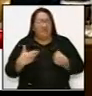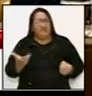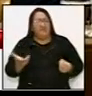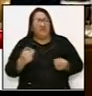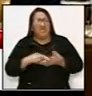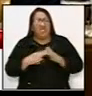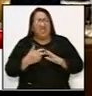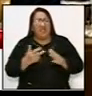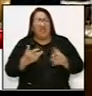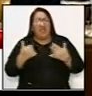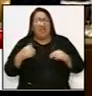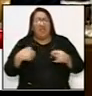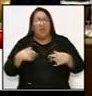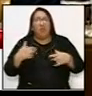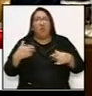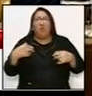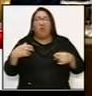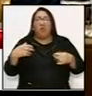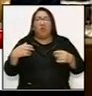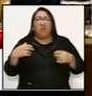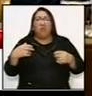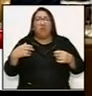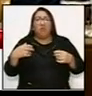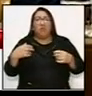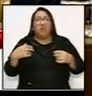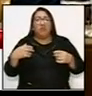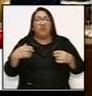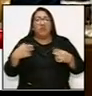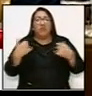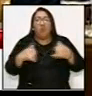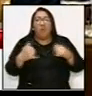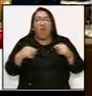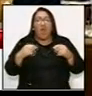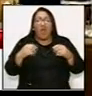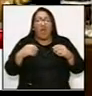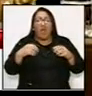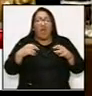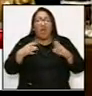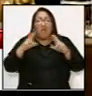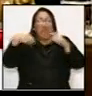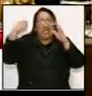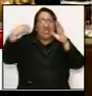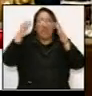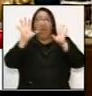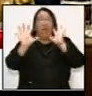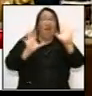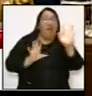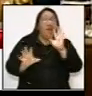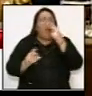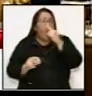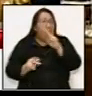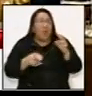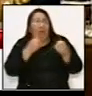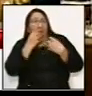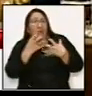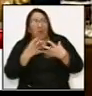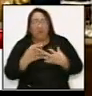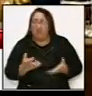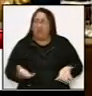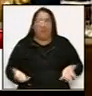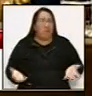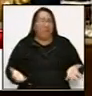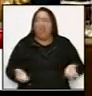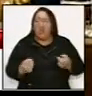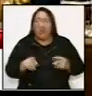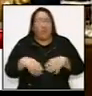show? ¿Cómo qué cosa era lo que se quería hacer? Entonces, todo eso es responsabilidades. Y eso no puede quedar